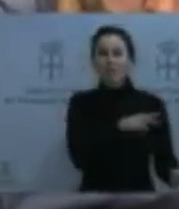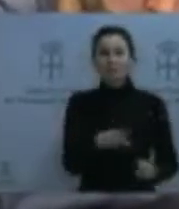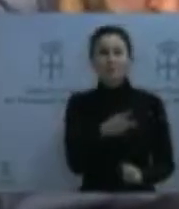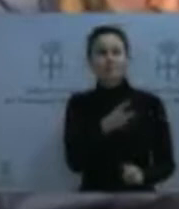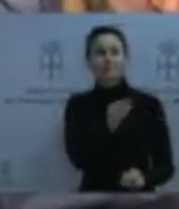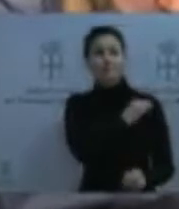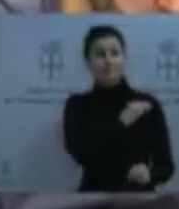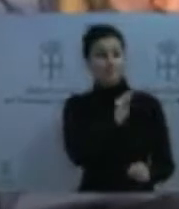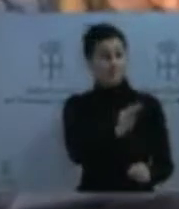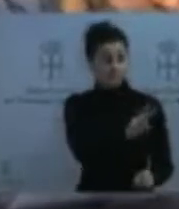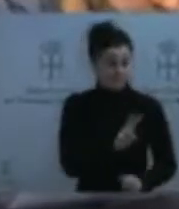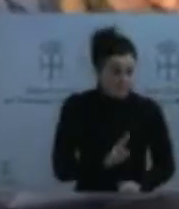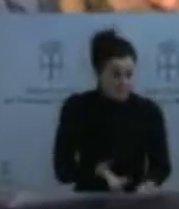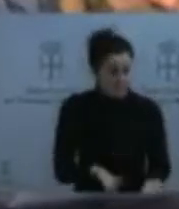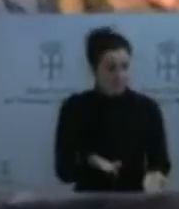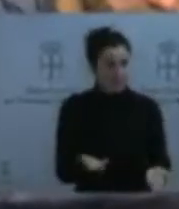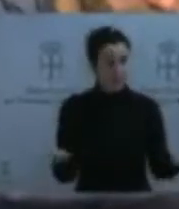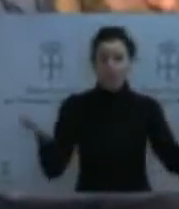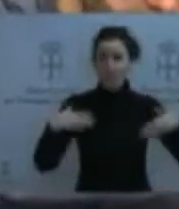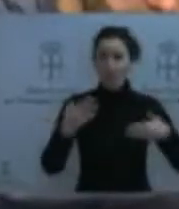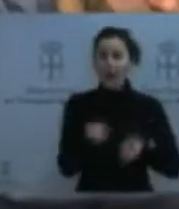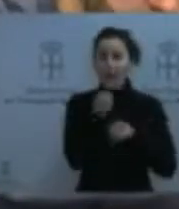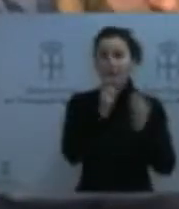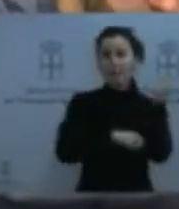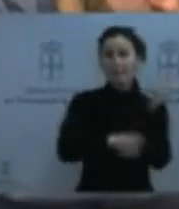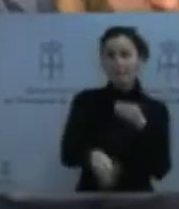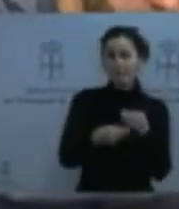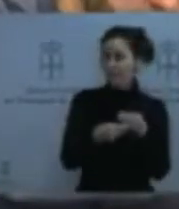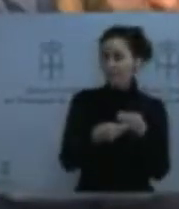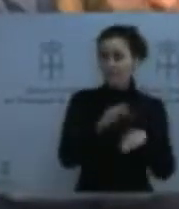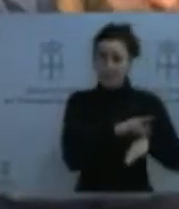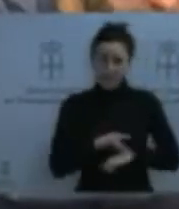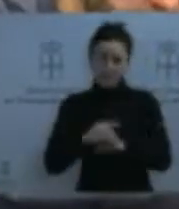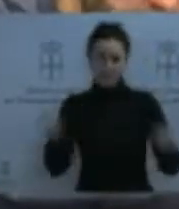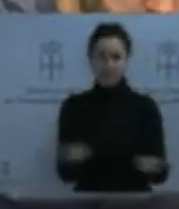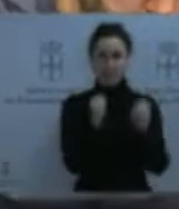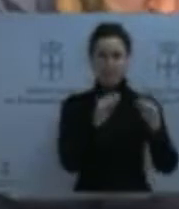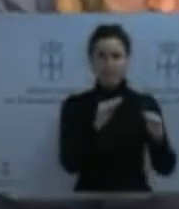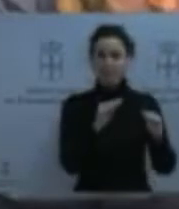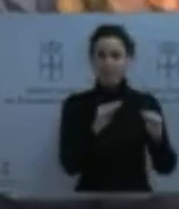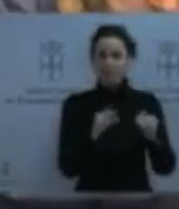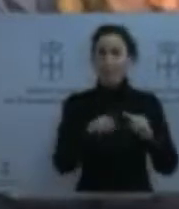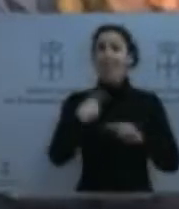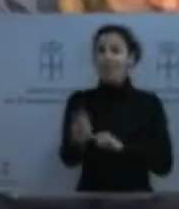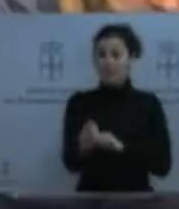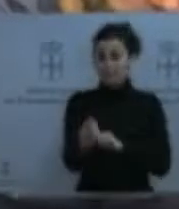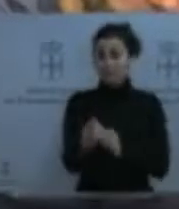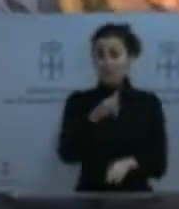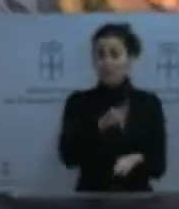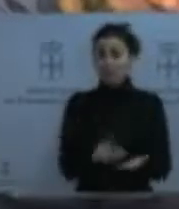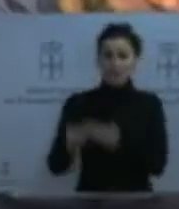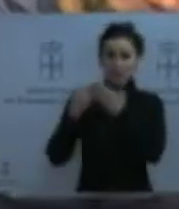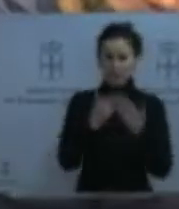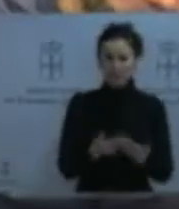de ese informe arqueológico que debería guiar las actuaciones, que es algo que se va a hacer a posteriori. La pregunta es cómo el documento que